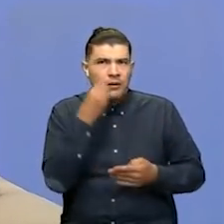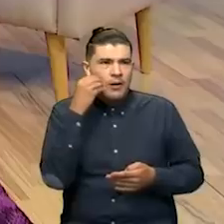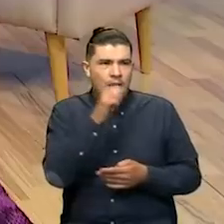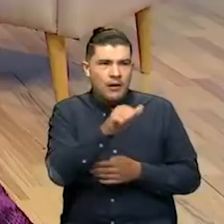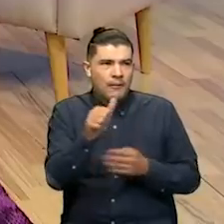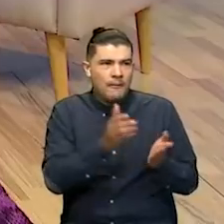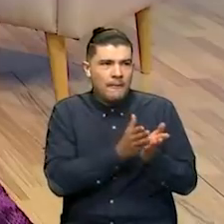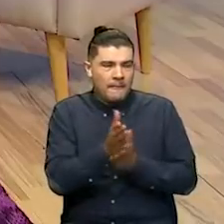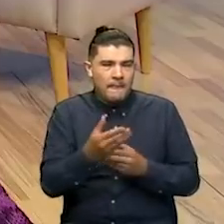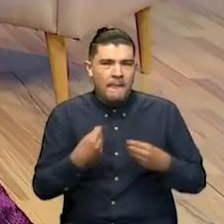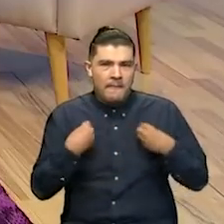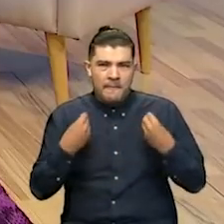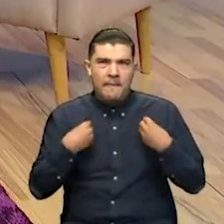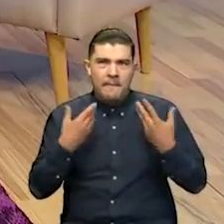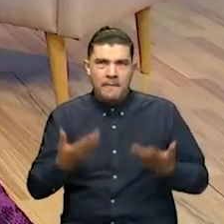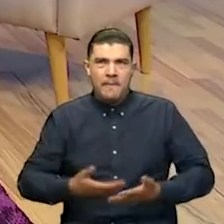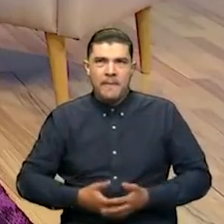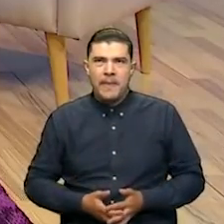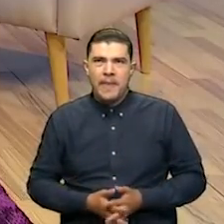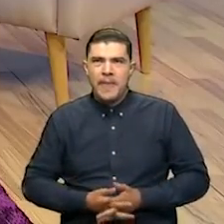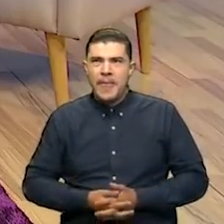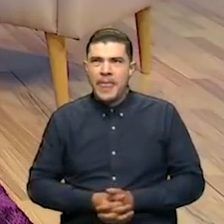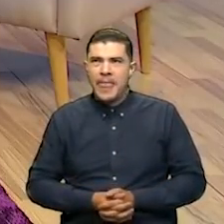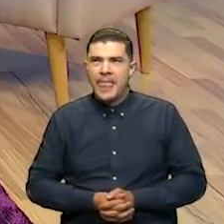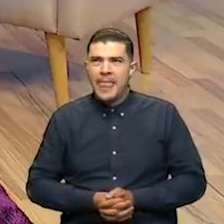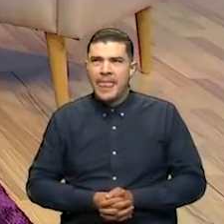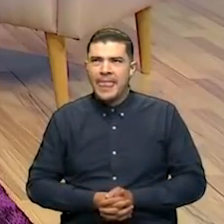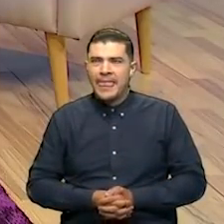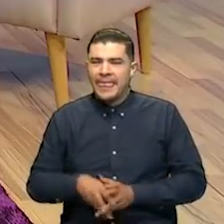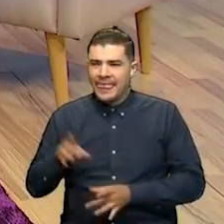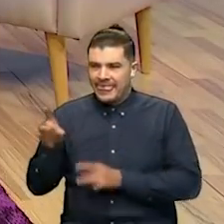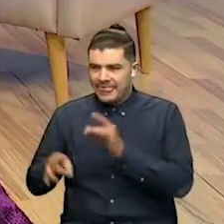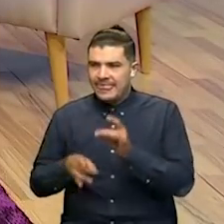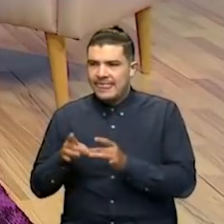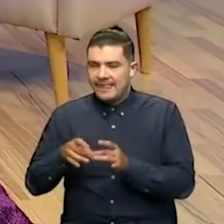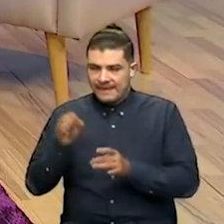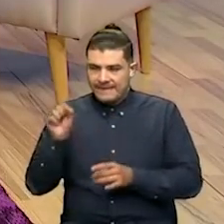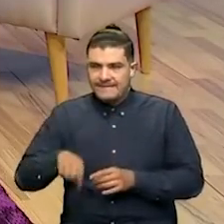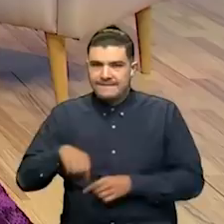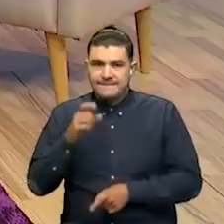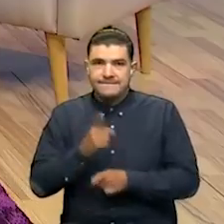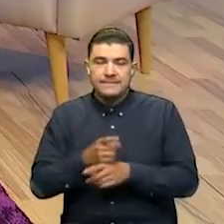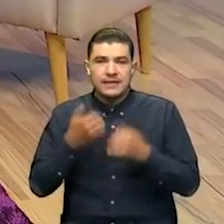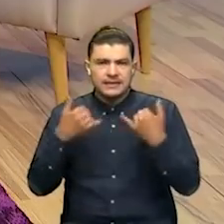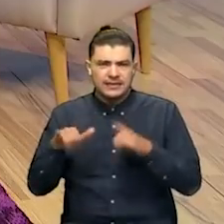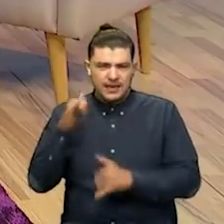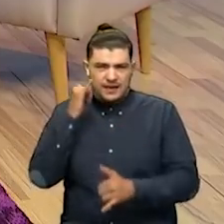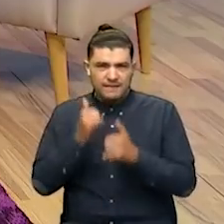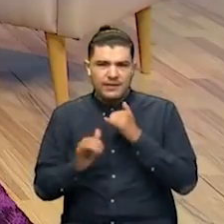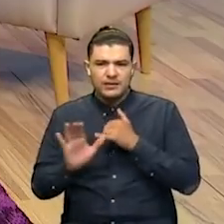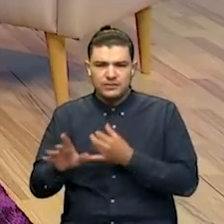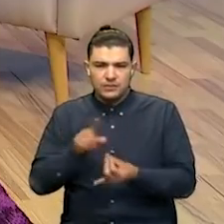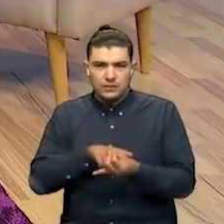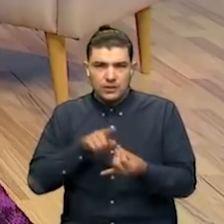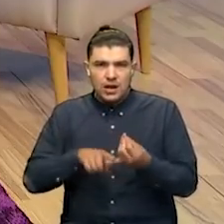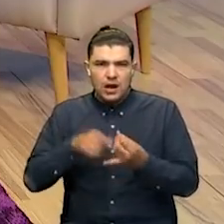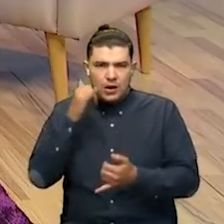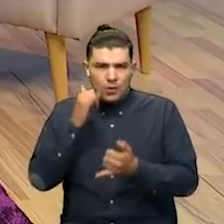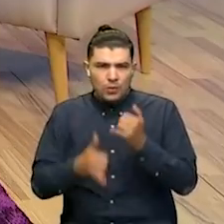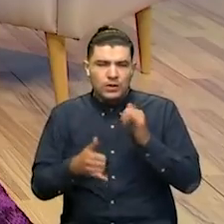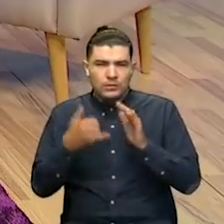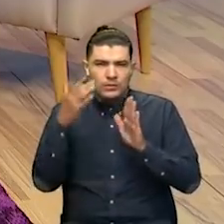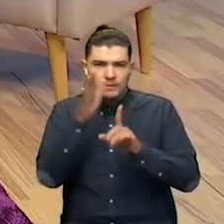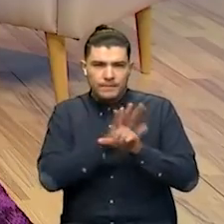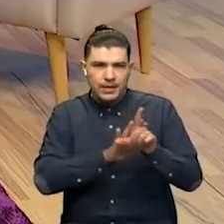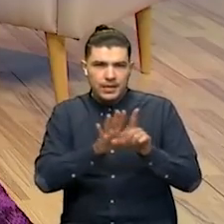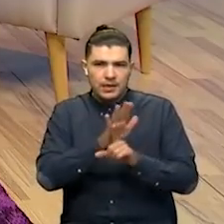cabeza de la señora por sociedad conyugal. Exactamente. Uh-huh. Perfecto. Vamos a terminar ya con nuestro caso, con esta última